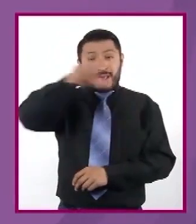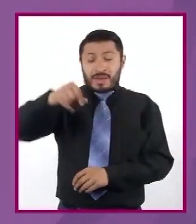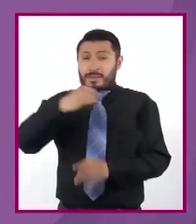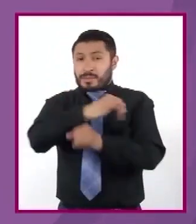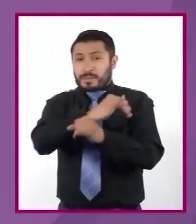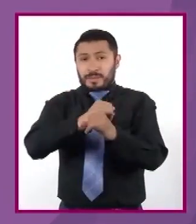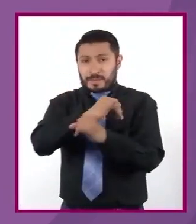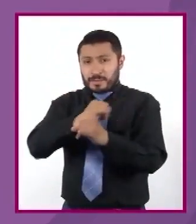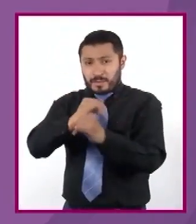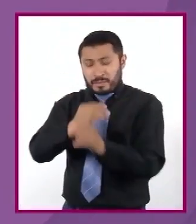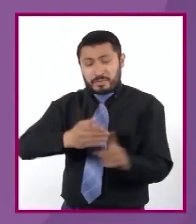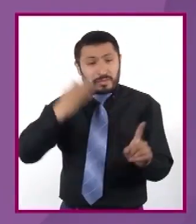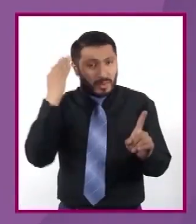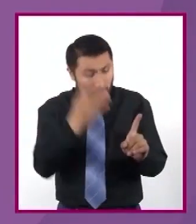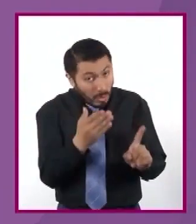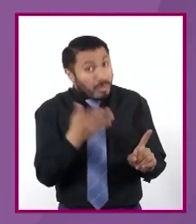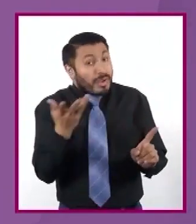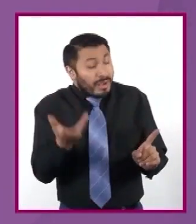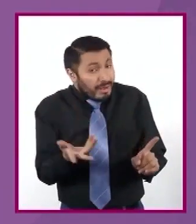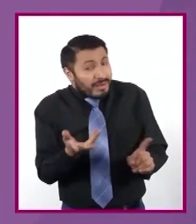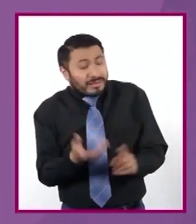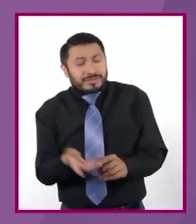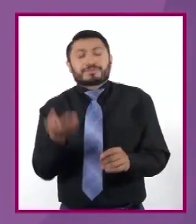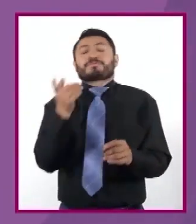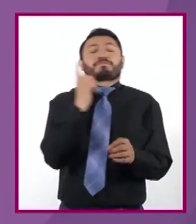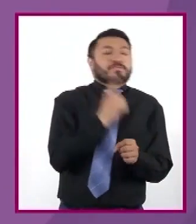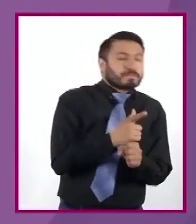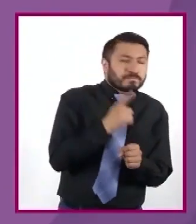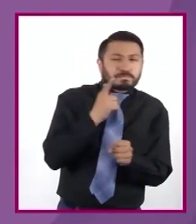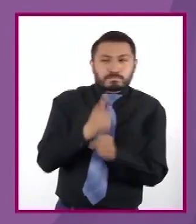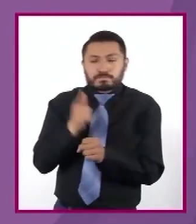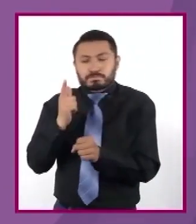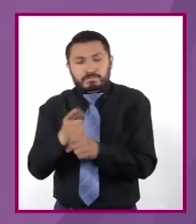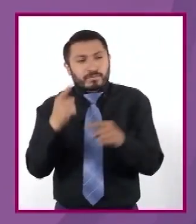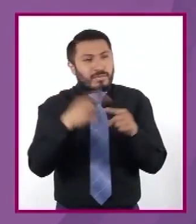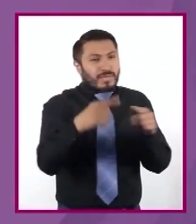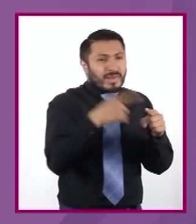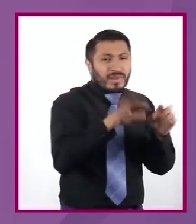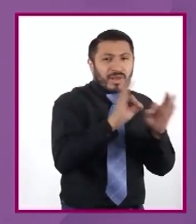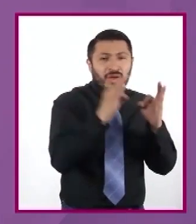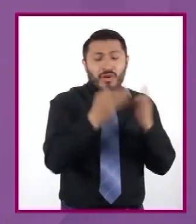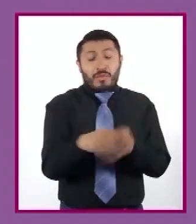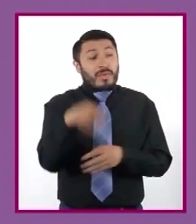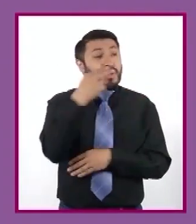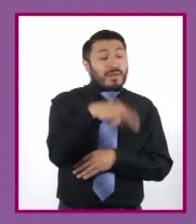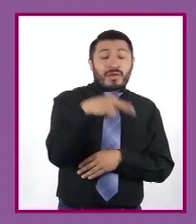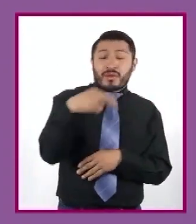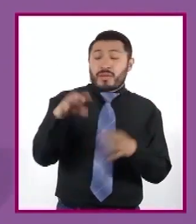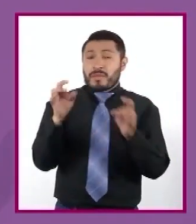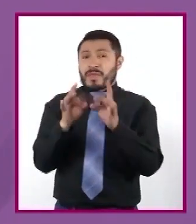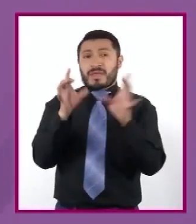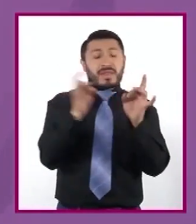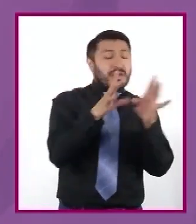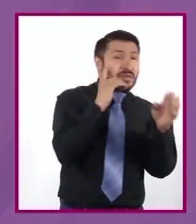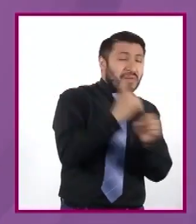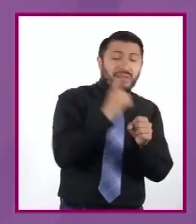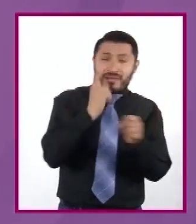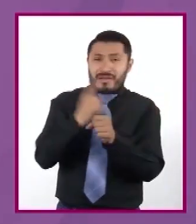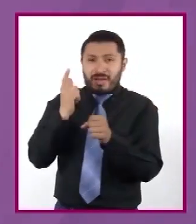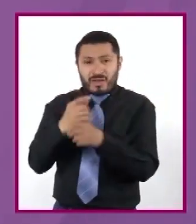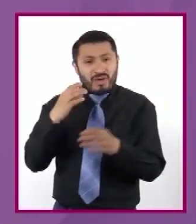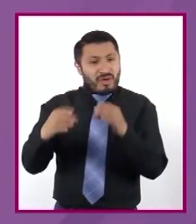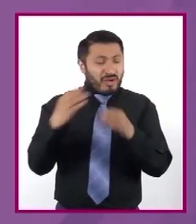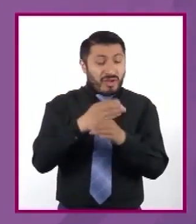trabajaremos para identificar diversas maneras de nombrar situaciones, objetos, personajes o características, cuando escribimos